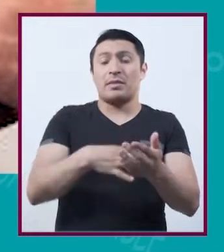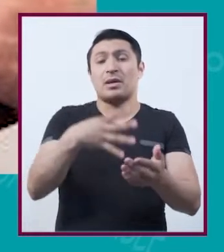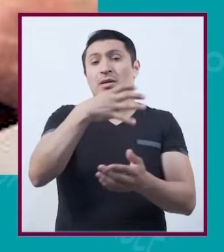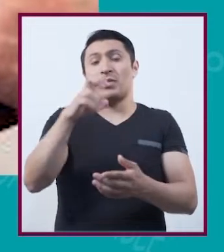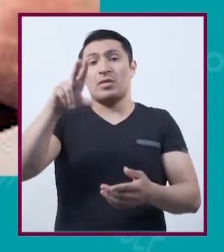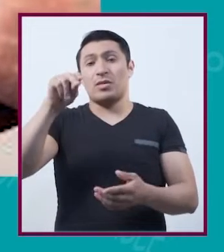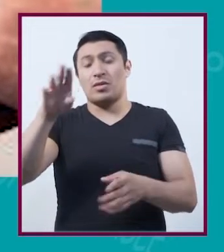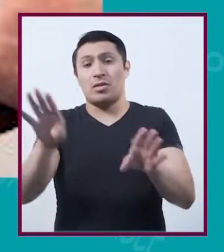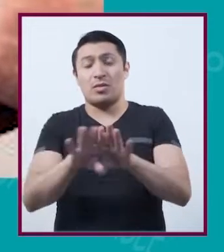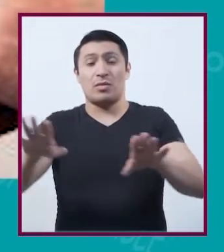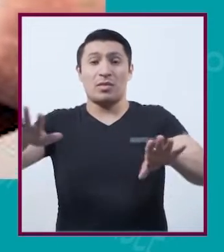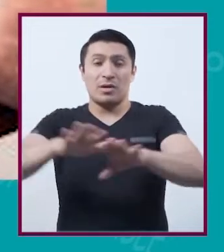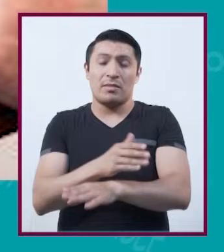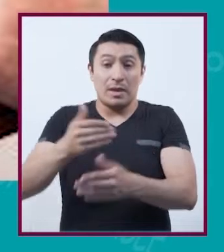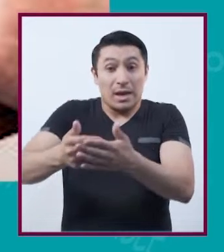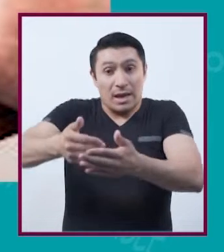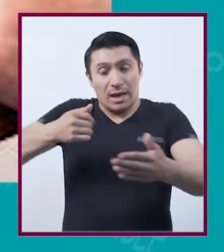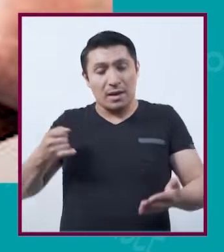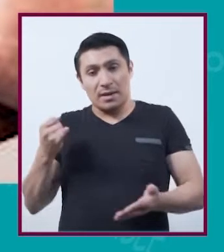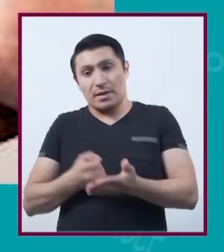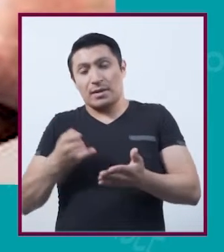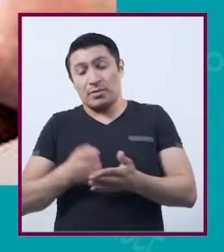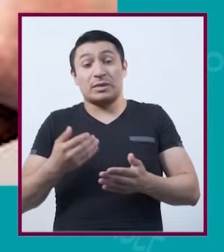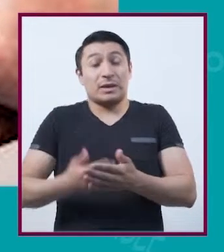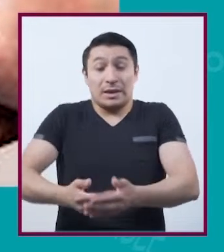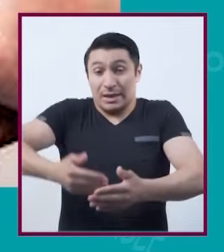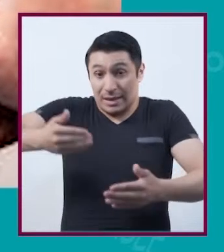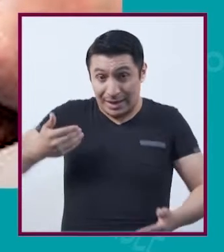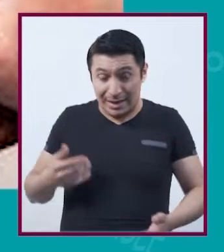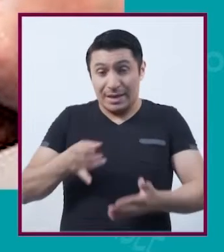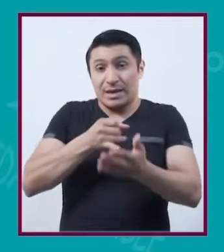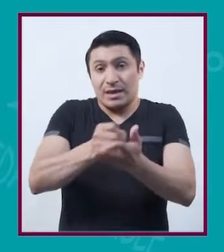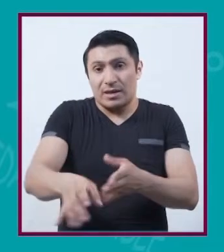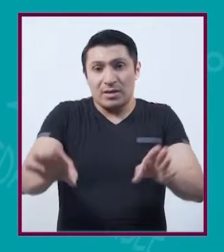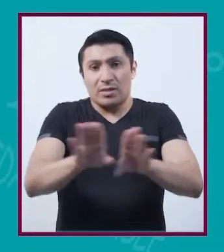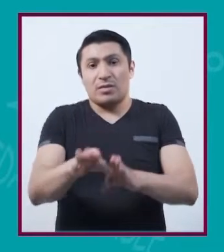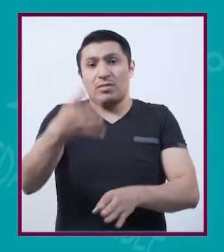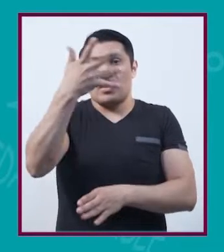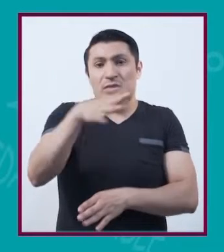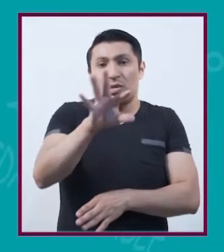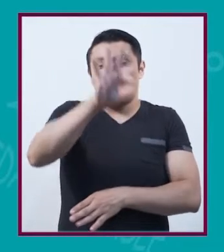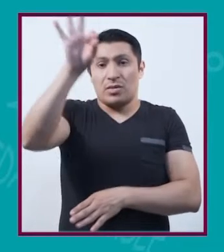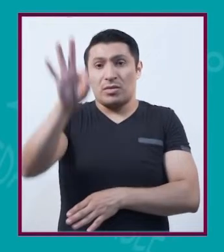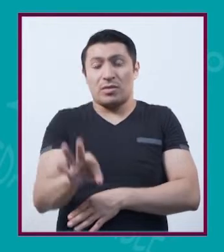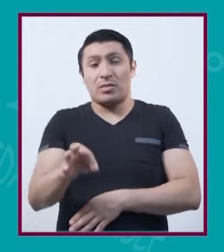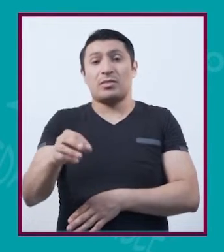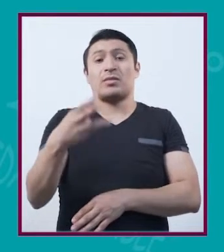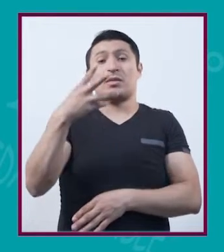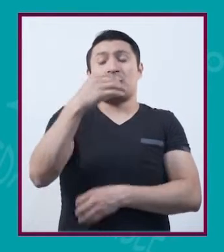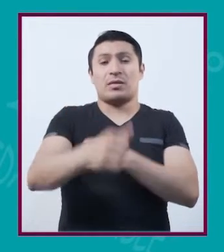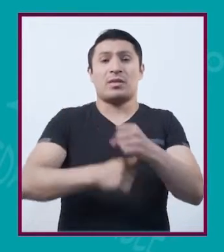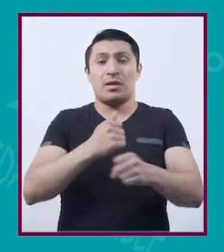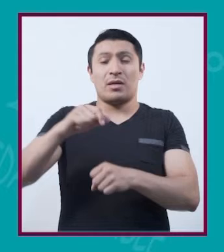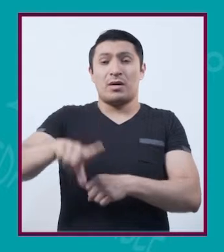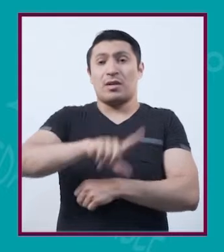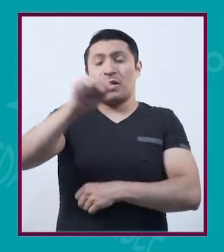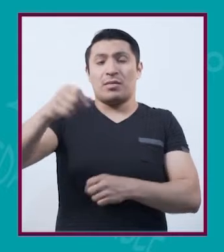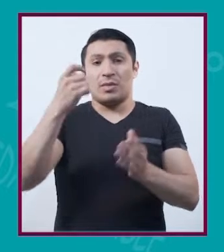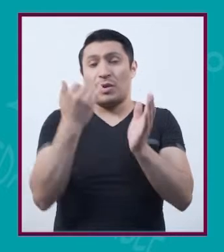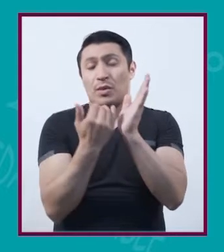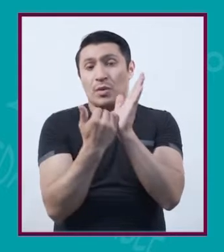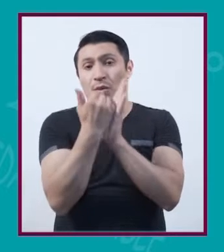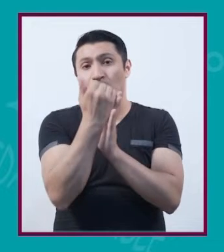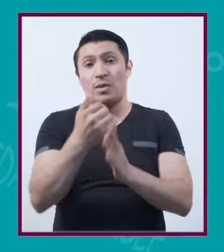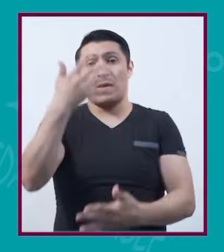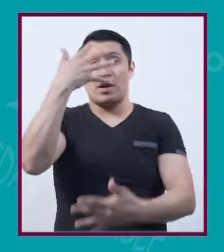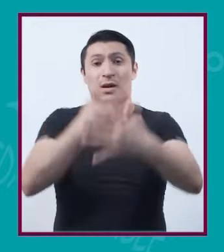se implementó en 1980 como sustitución de otro impuesto anterior. Al principio se decidió que fuera de